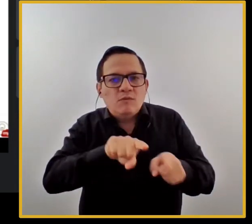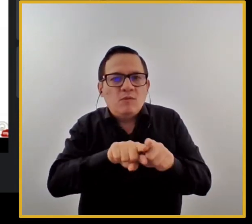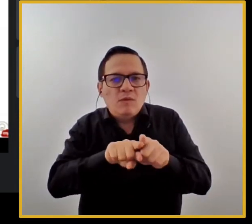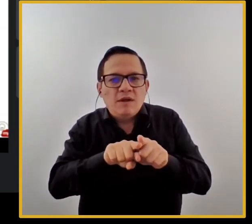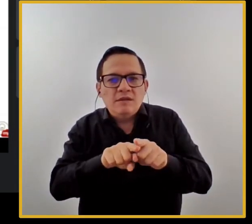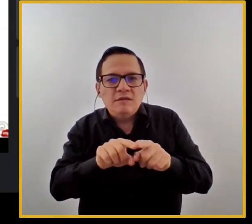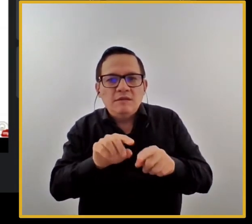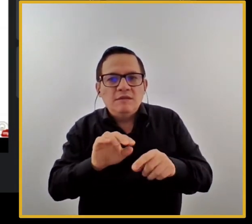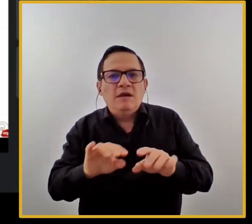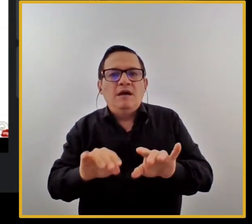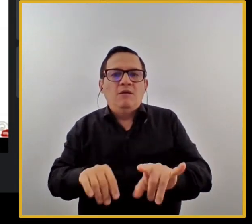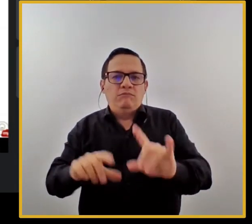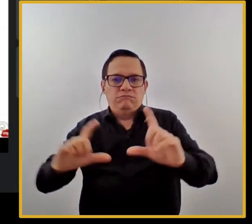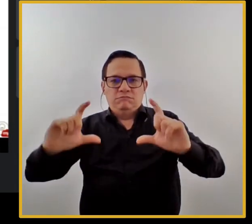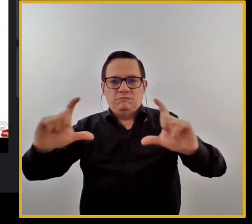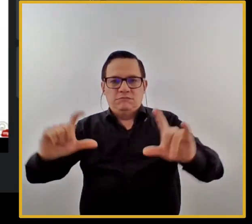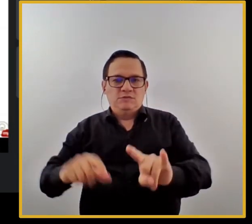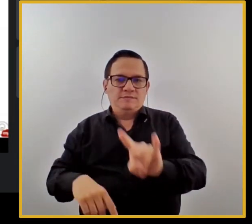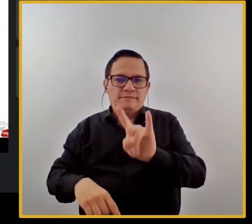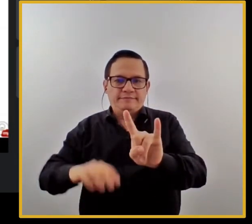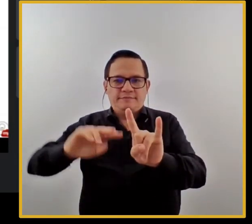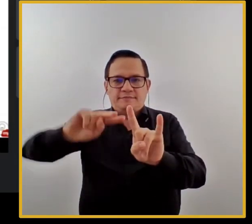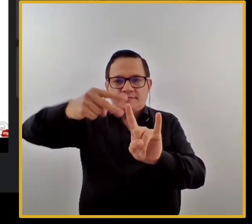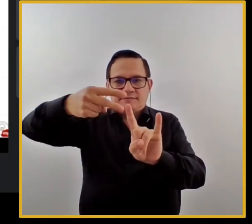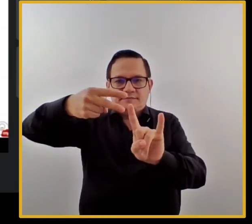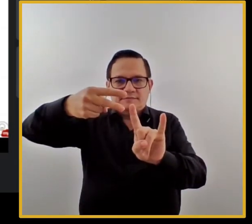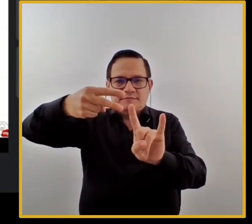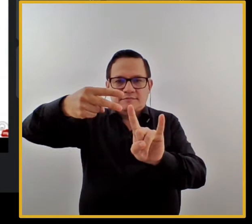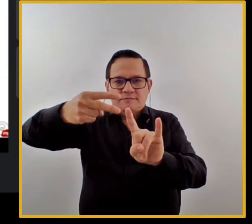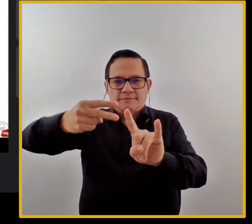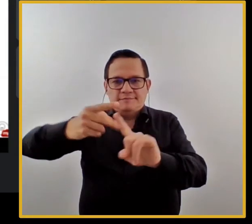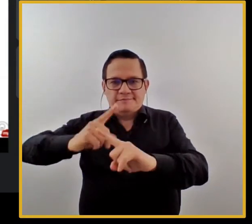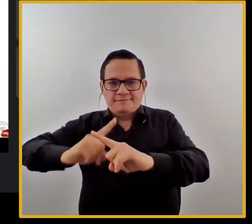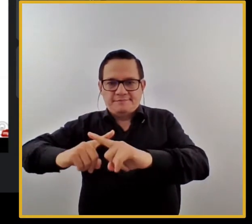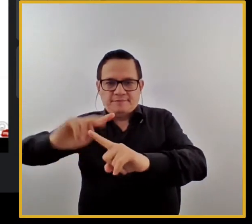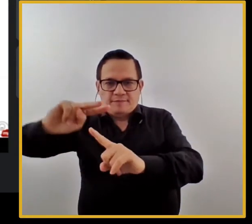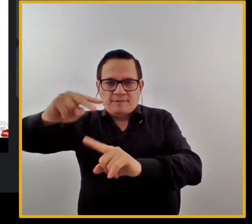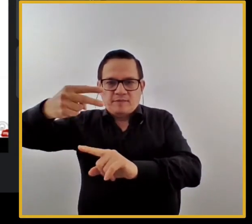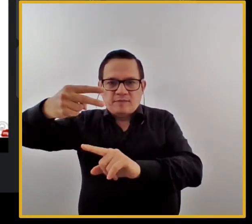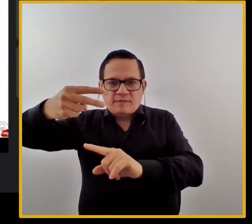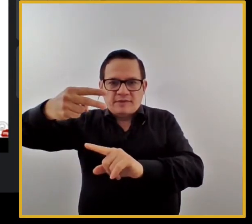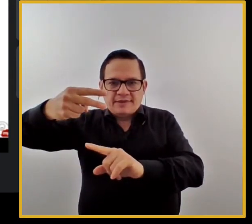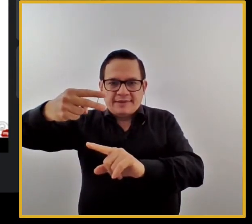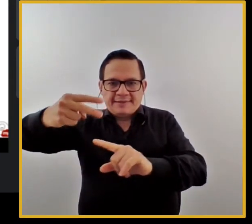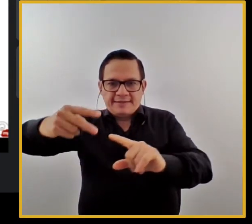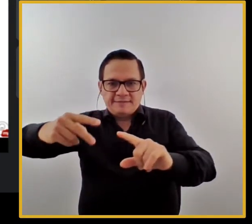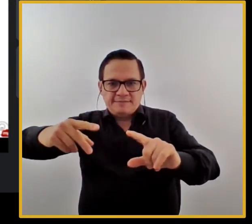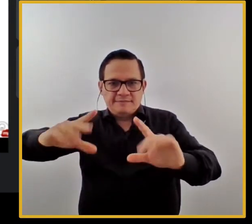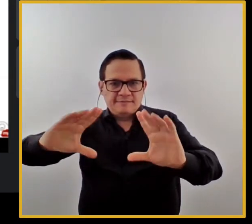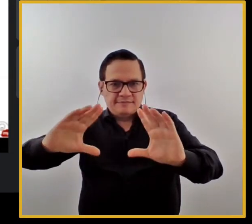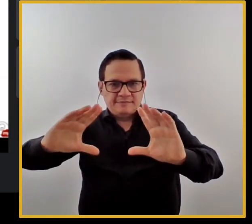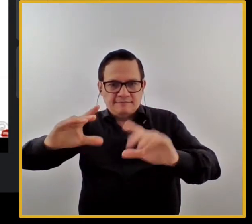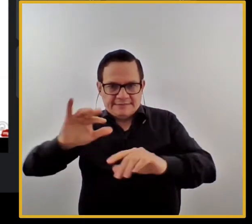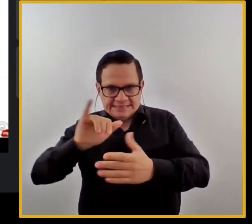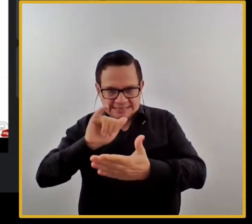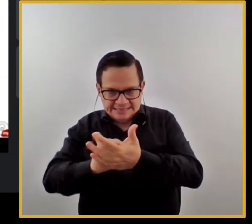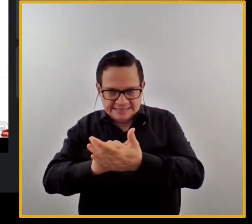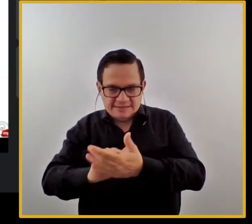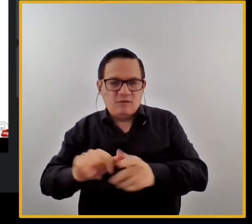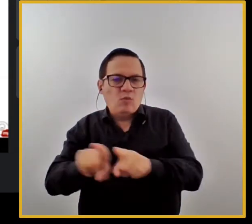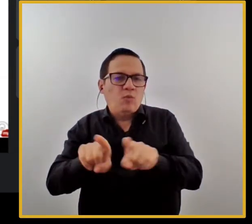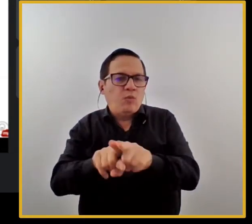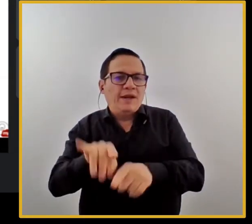u al cuadrado, x al cuadrado, esto sería y,